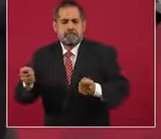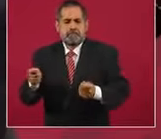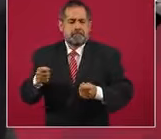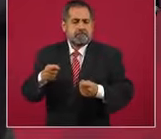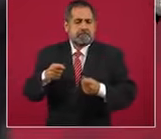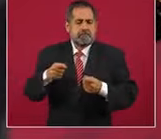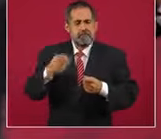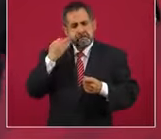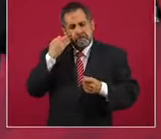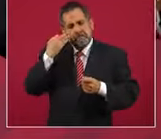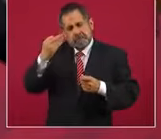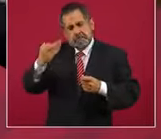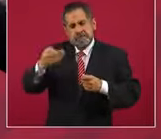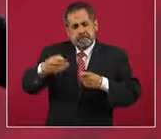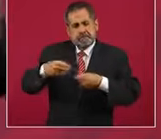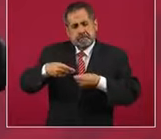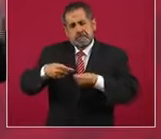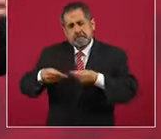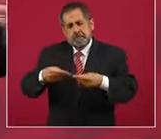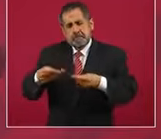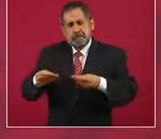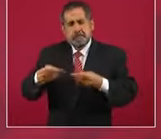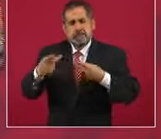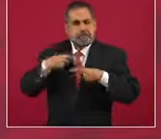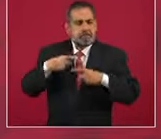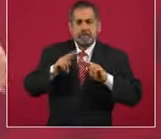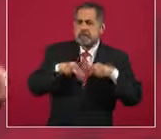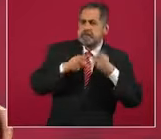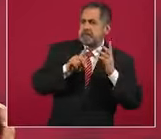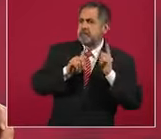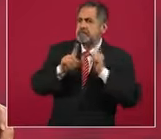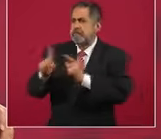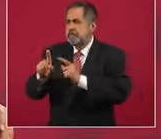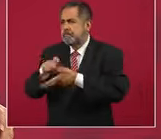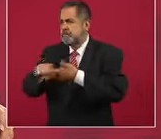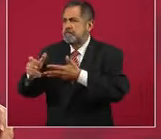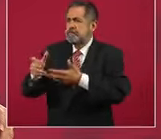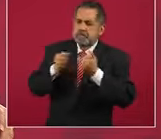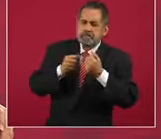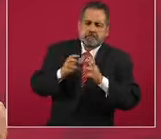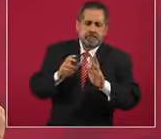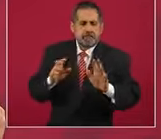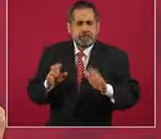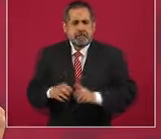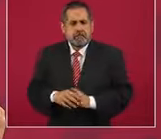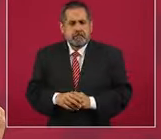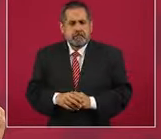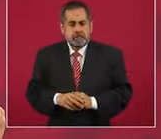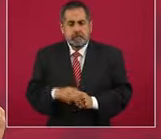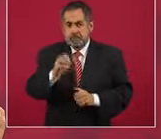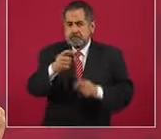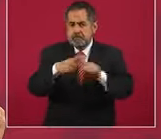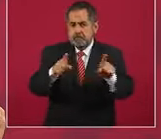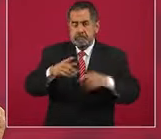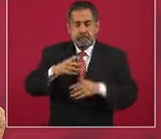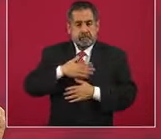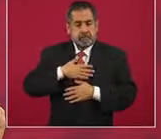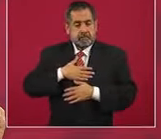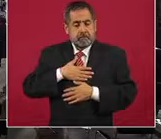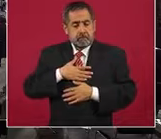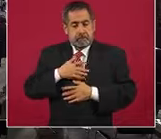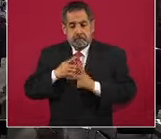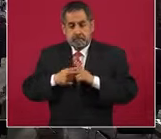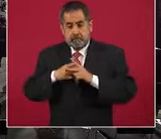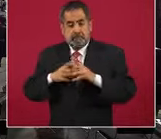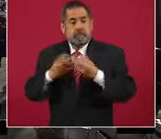se tarda en que la gente pueda cobrar. Sí. Eso es distinto, porque yo tengo las cifras